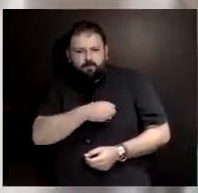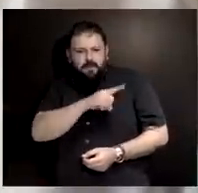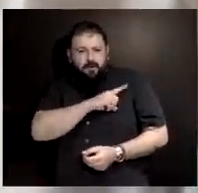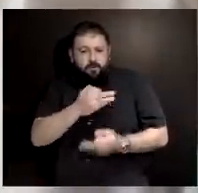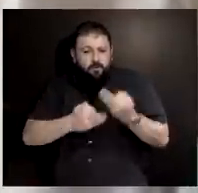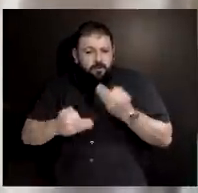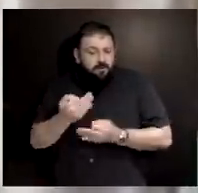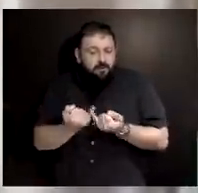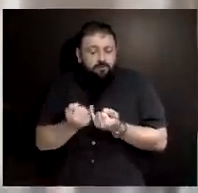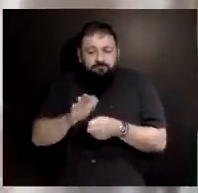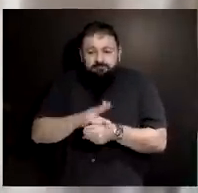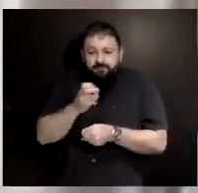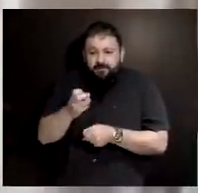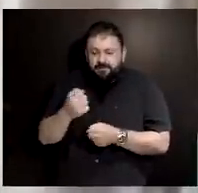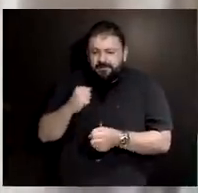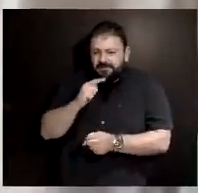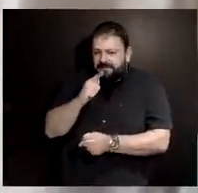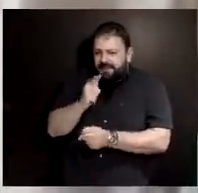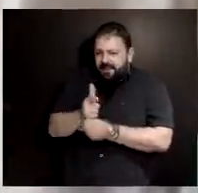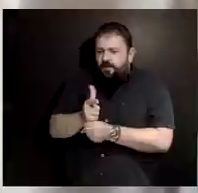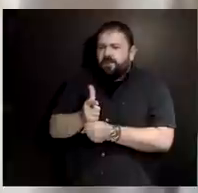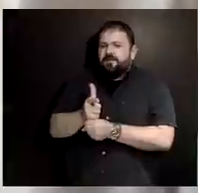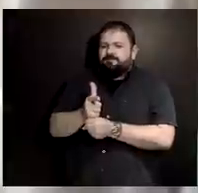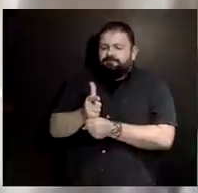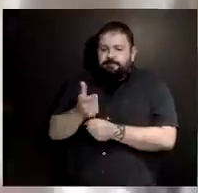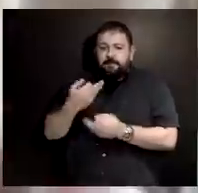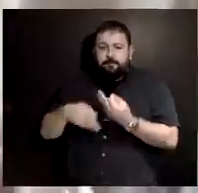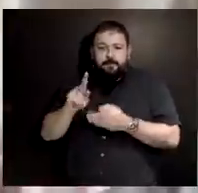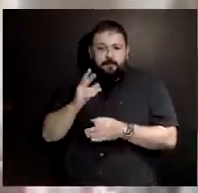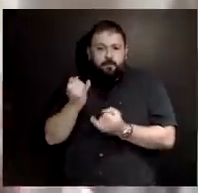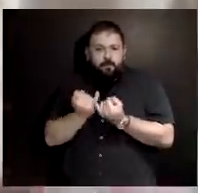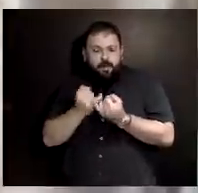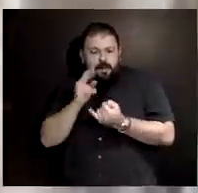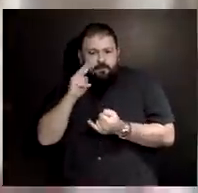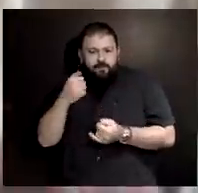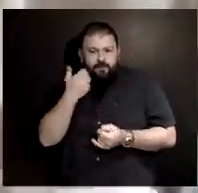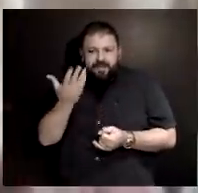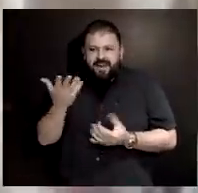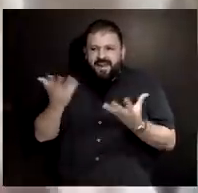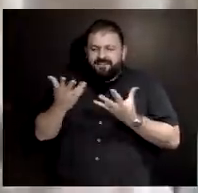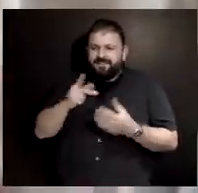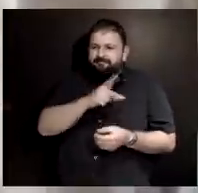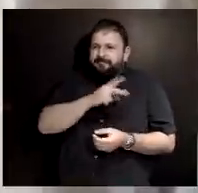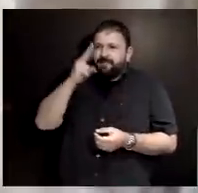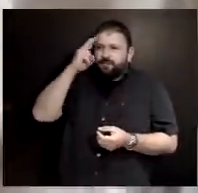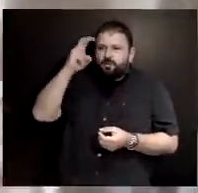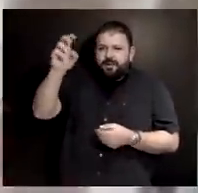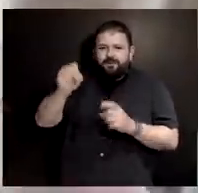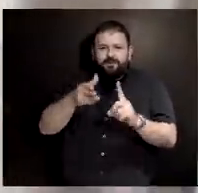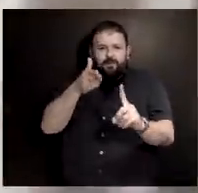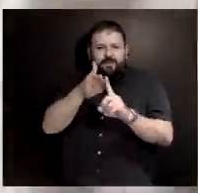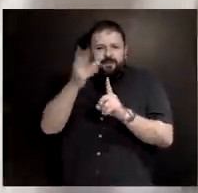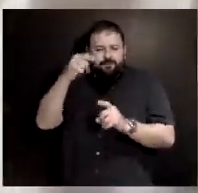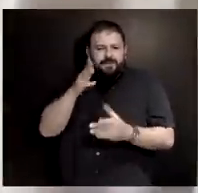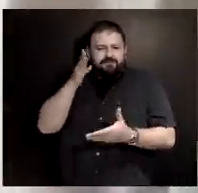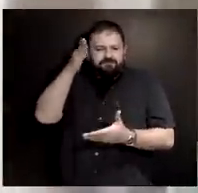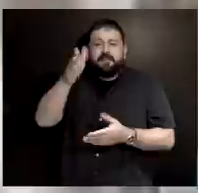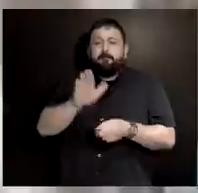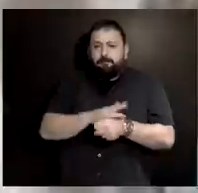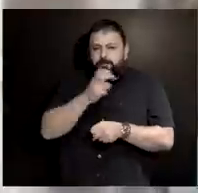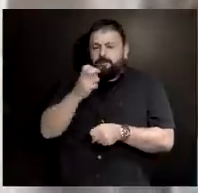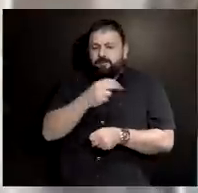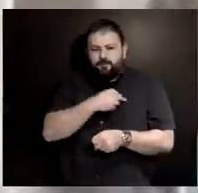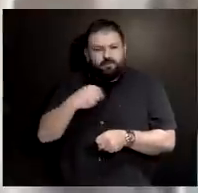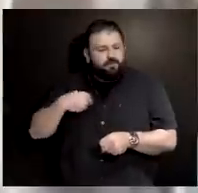a finales de año y se da cuenta que no ha logrado sus sueños, y es cuando tenemos que invitar a mucha gente a principios de año para que conozcan